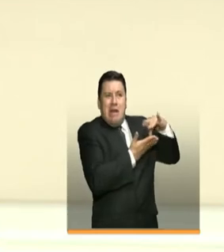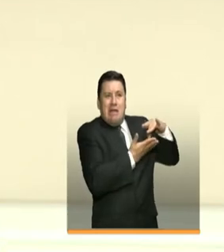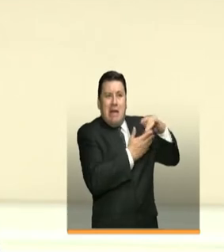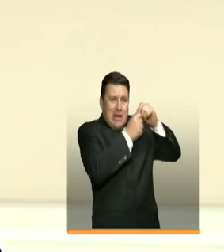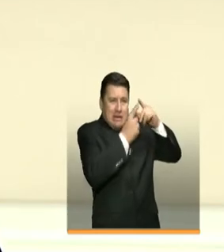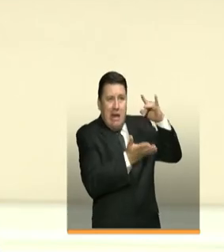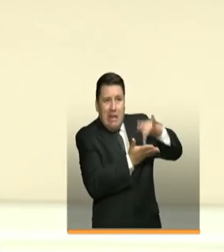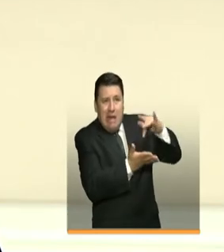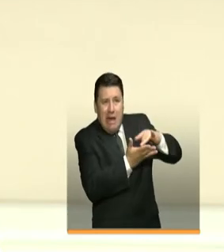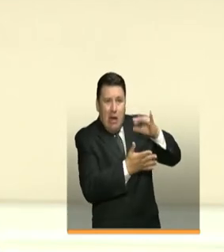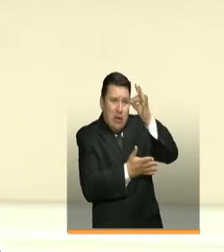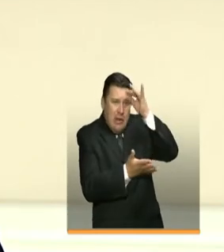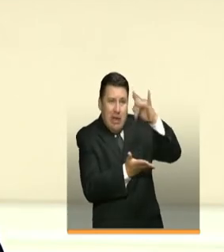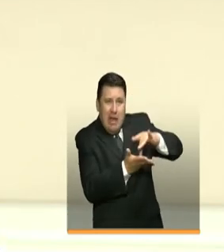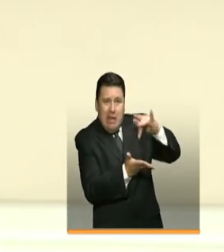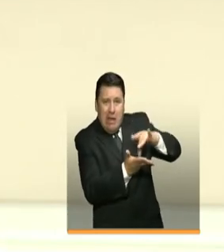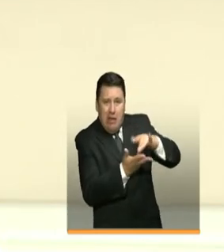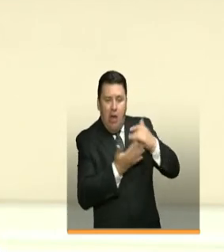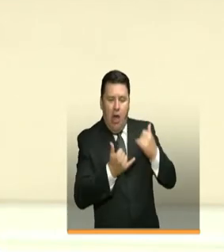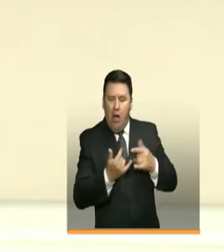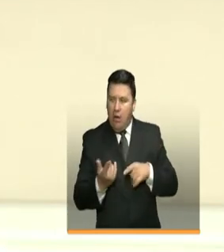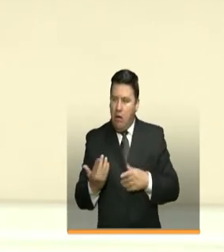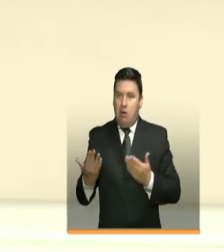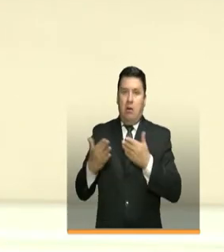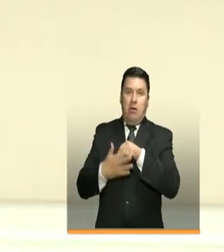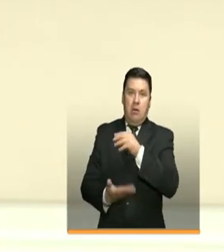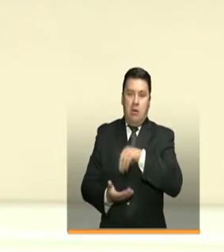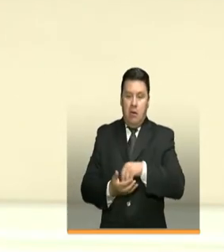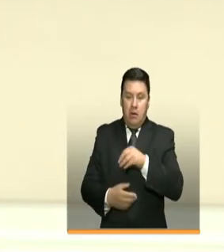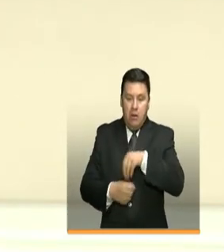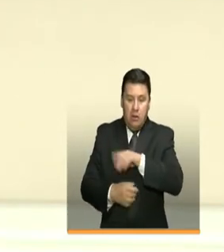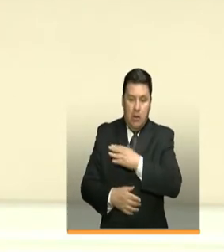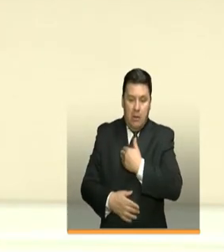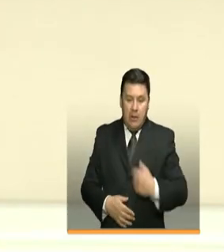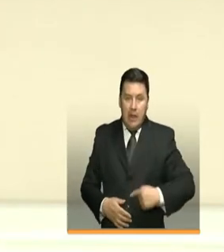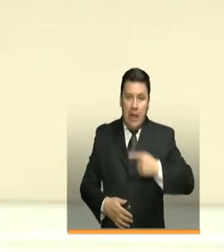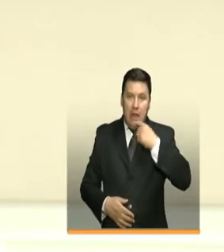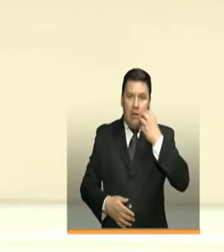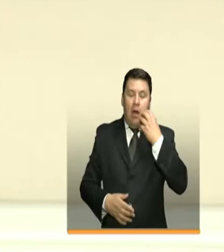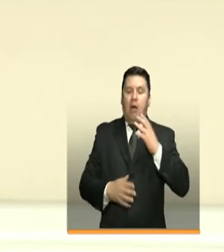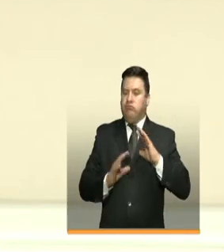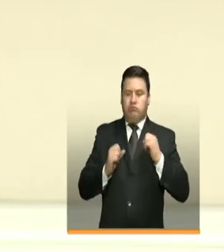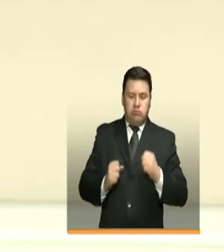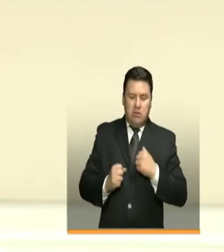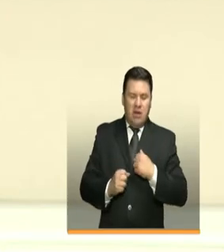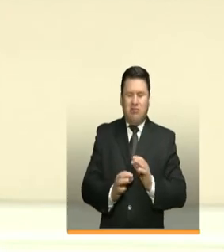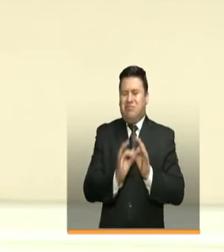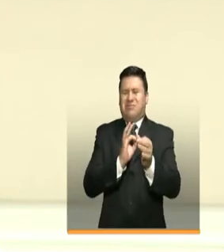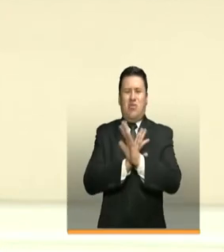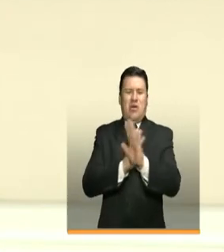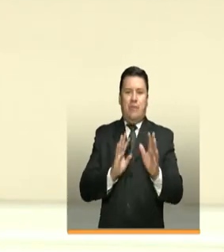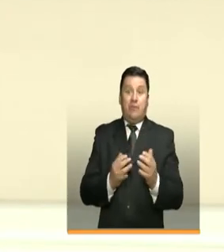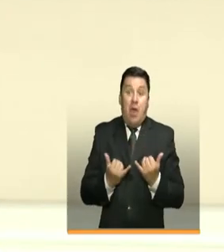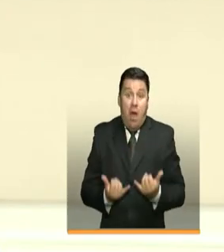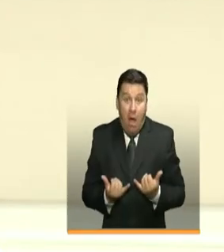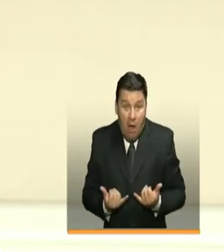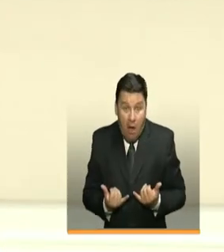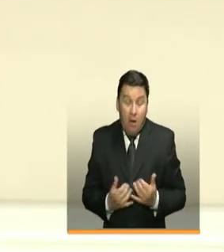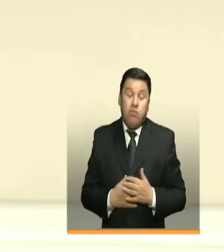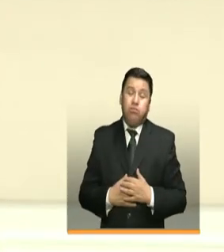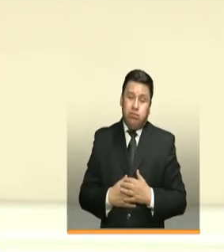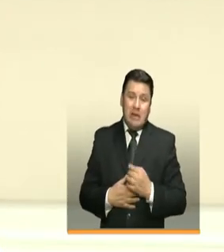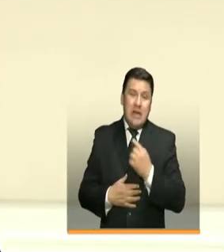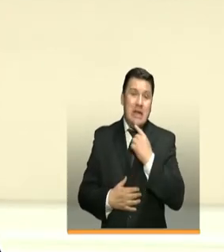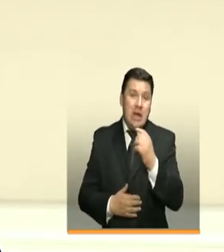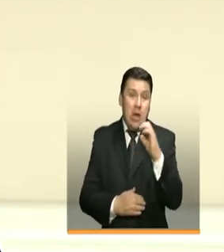salud y que evidentemente usted con su gobierno tuvo la voluntad de desatar. Yo creo que este es un momento en el cual podemos decirle al